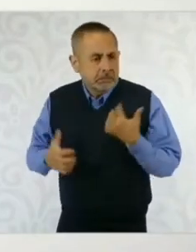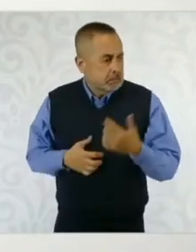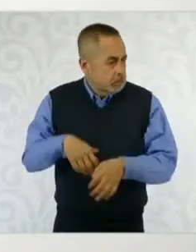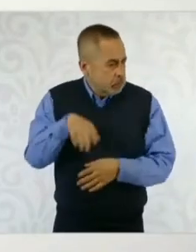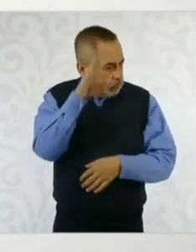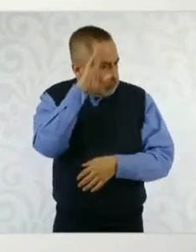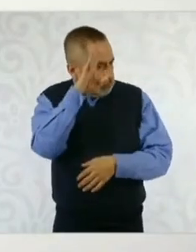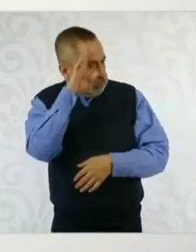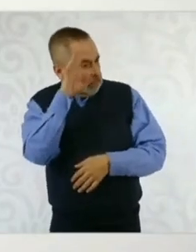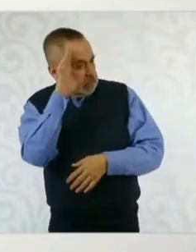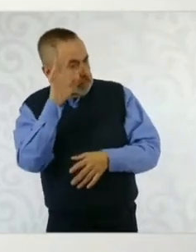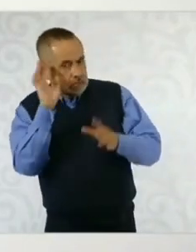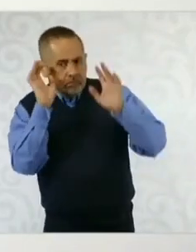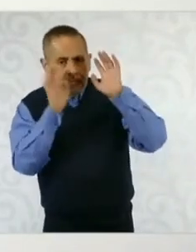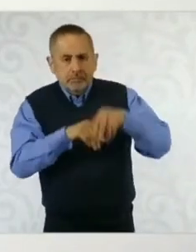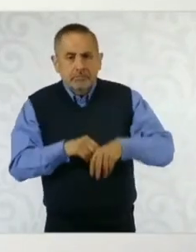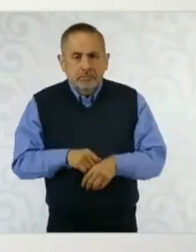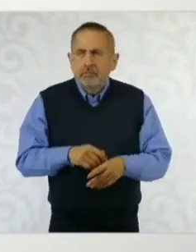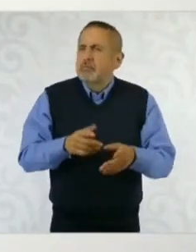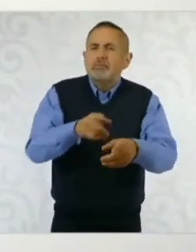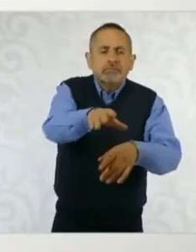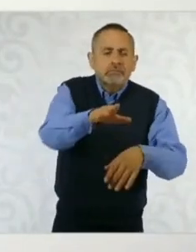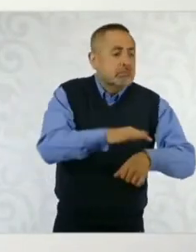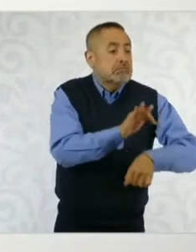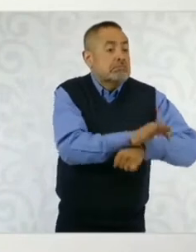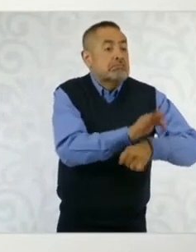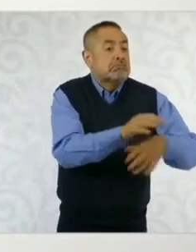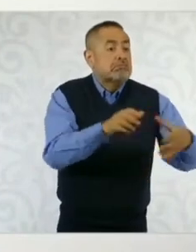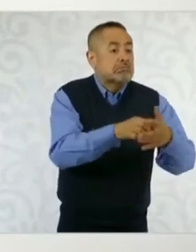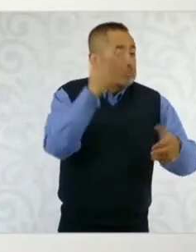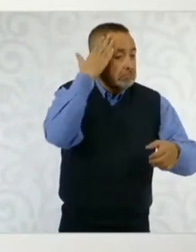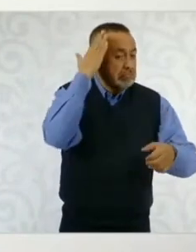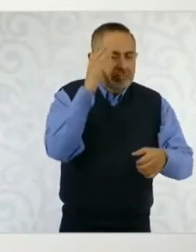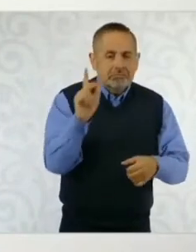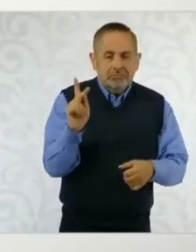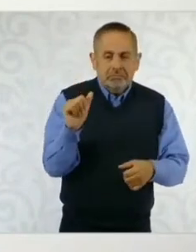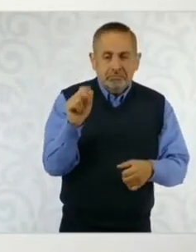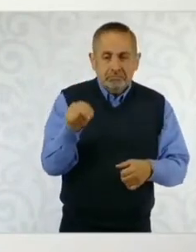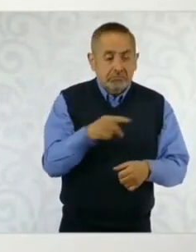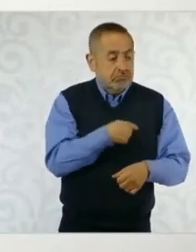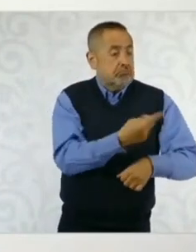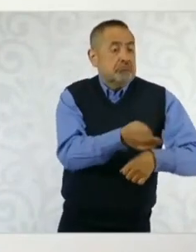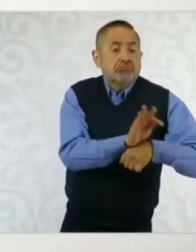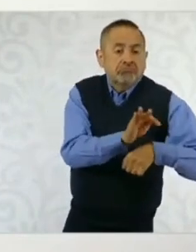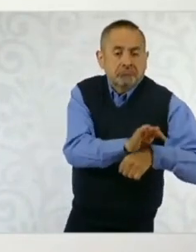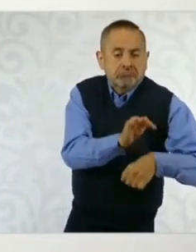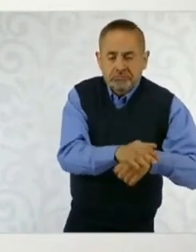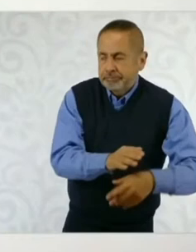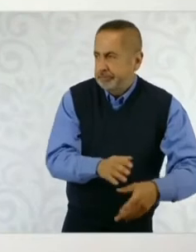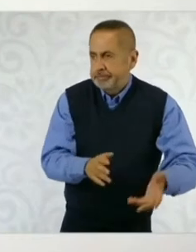tremendo. Ya salieron a defender también al dirigente del PAN.